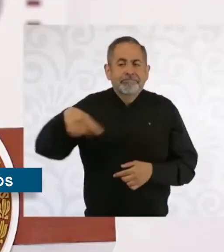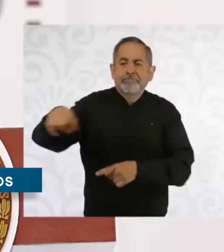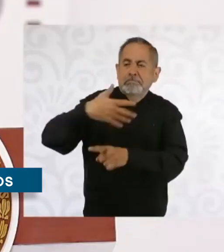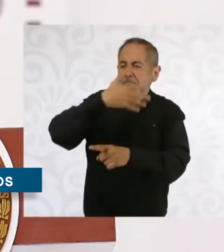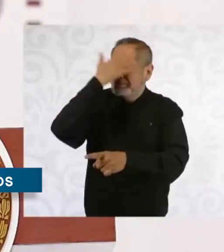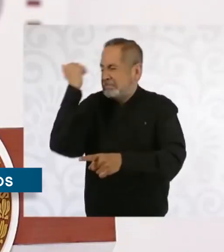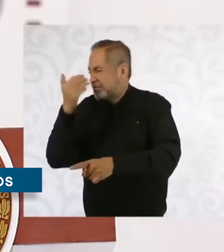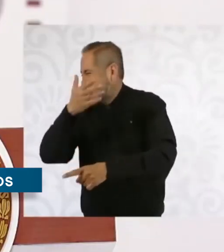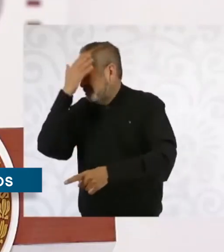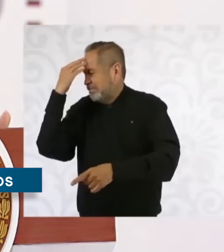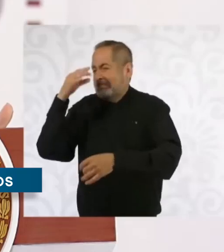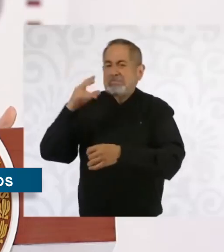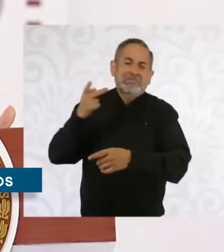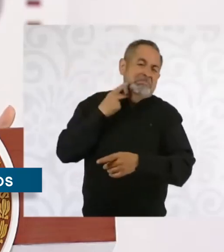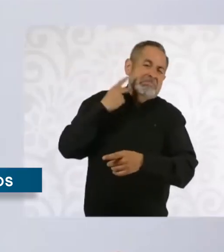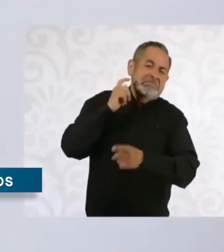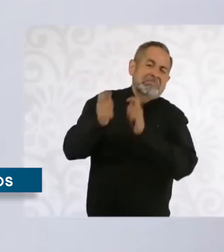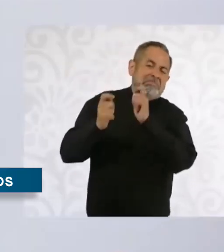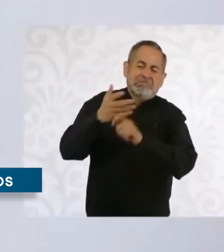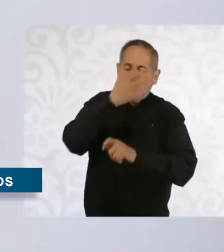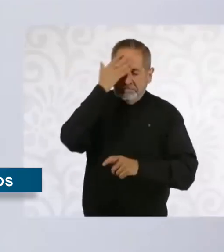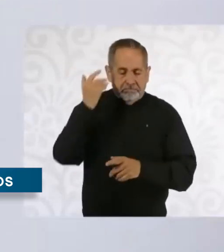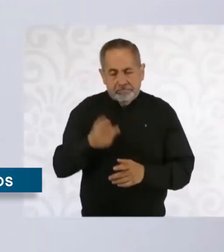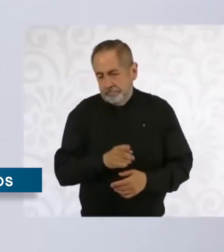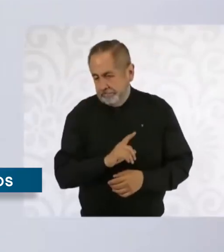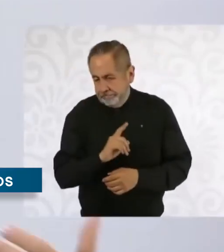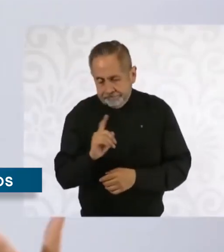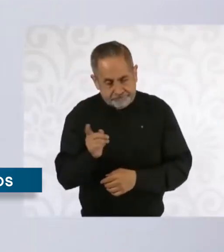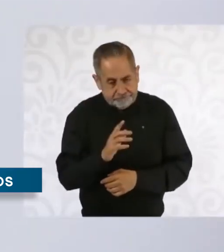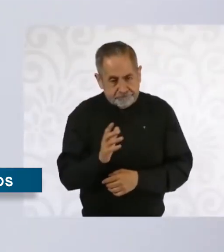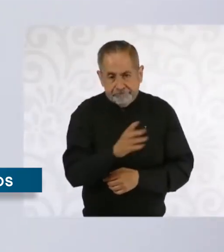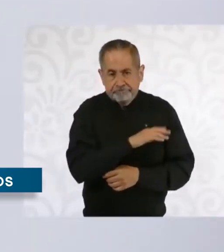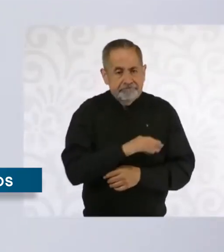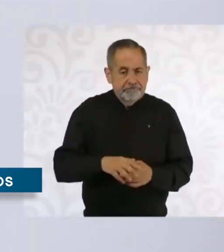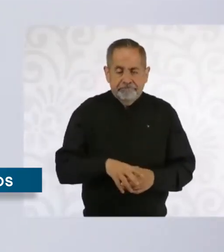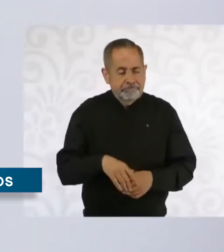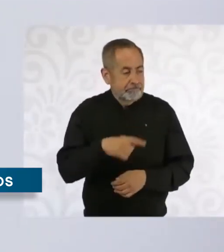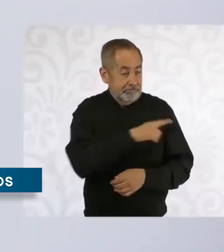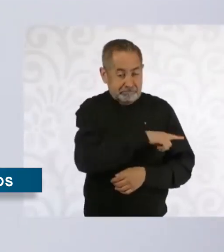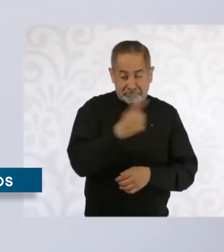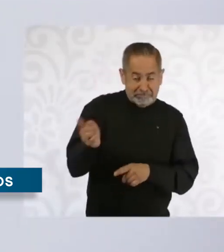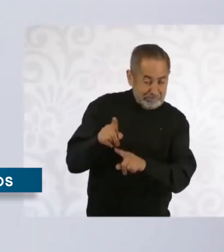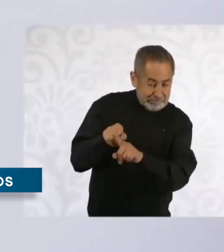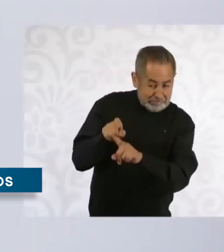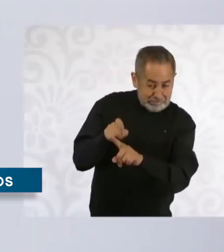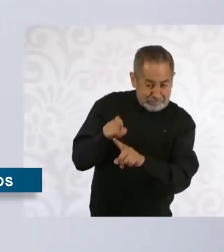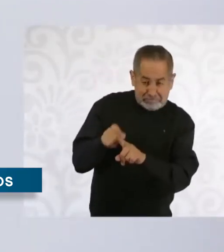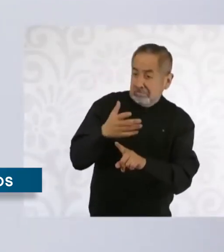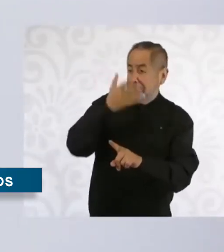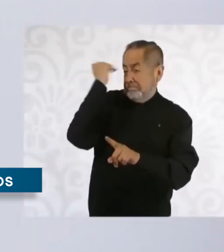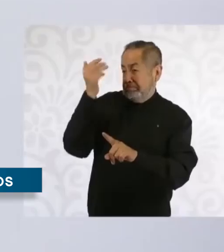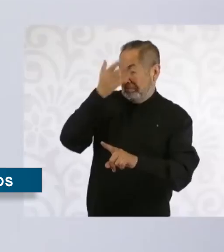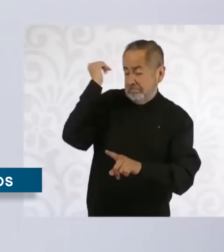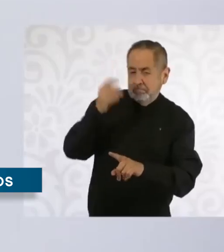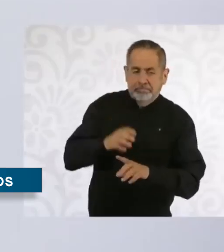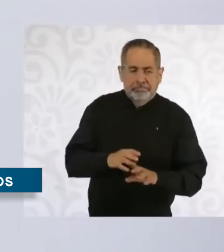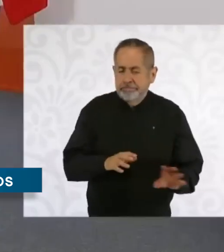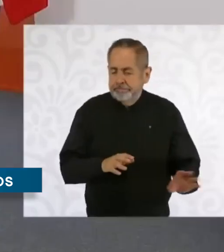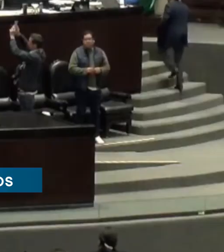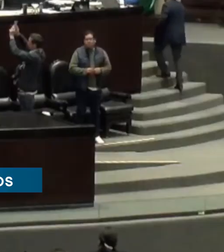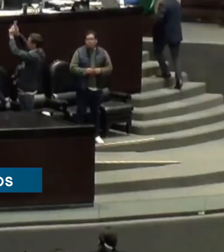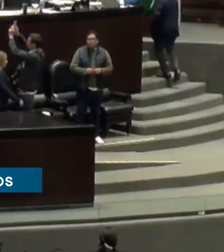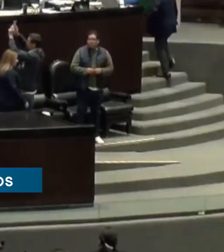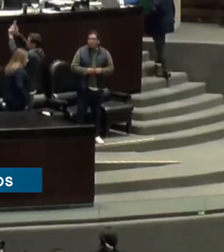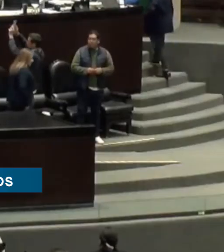y la agencia de transformación digital estas instancias tendrán como objetivo principal agilizar los trámites gubernamentales digitalizar los